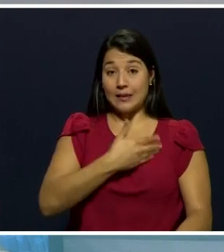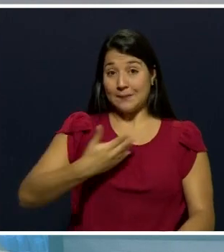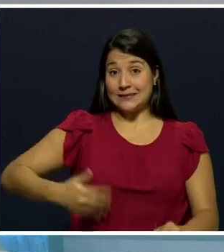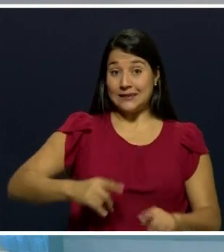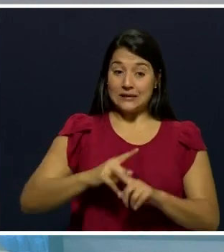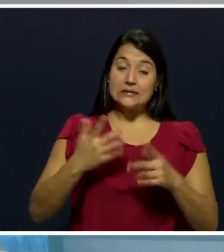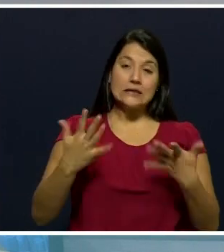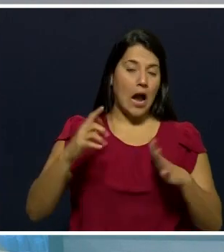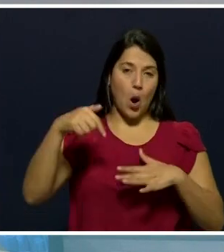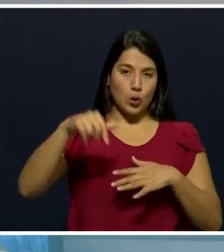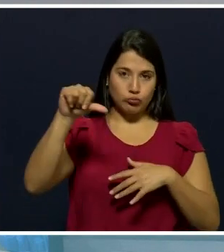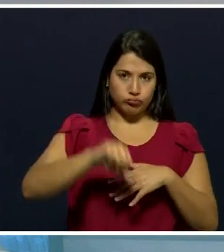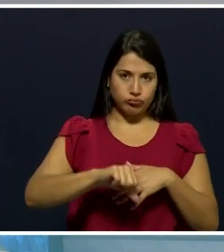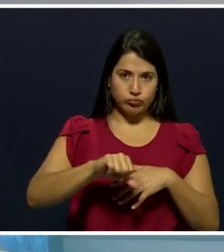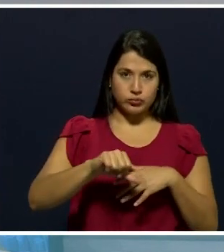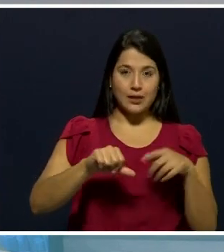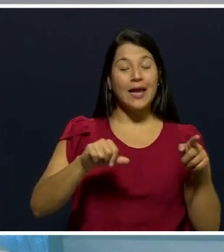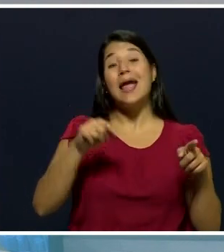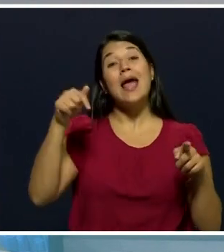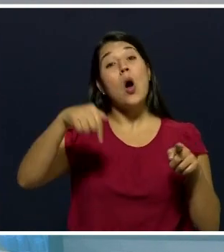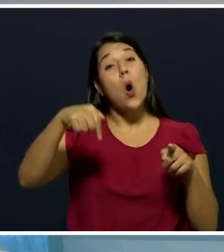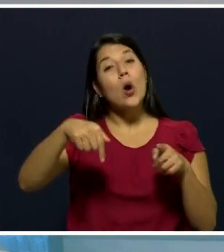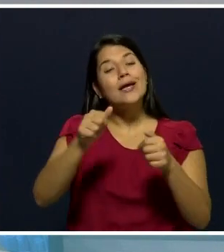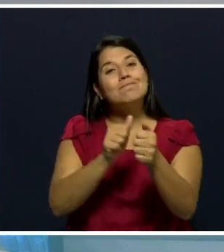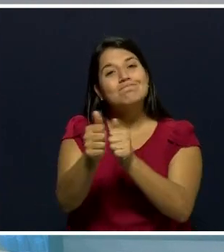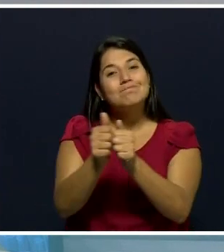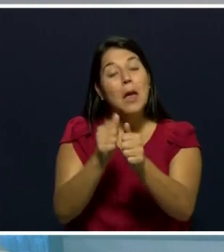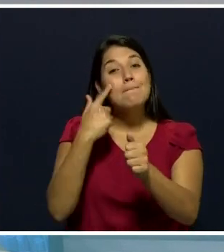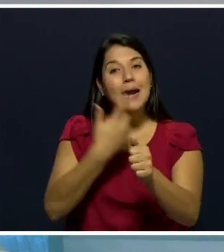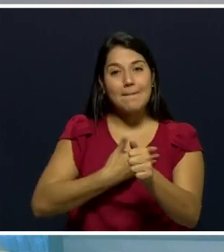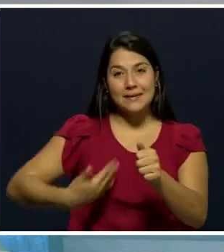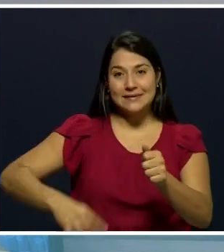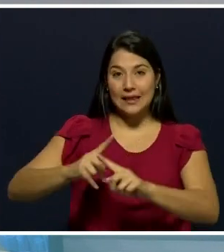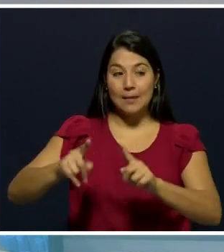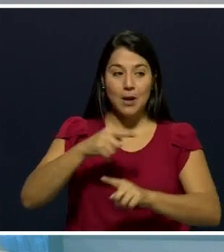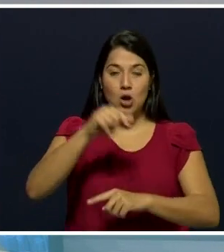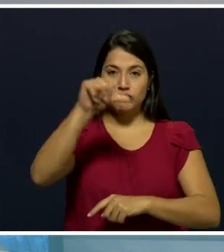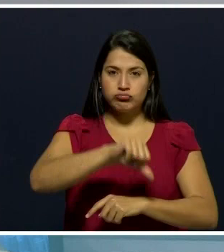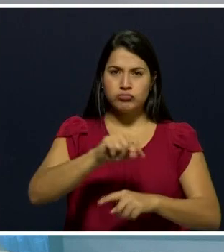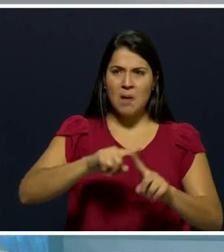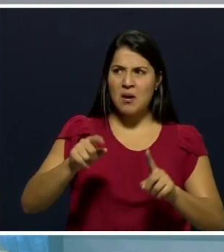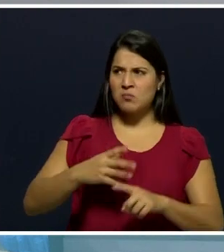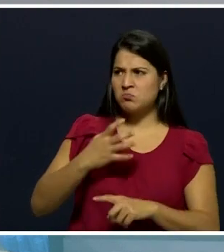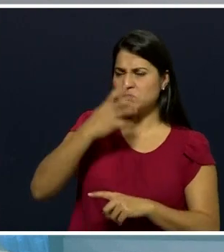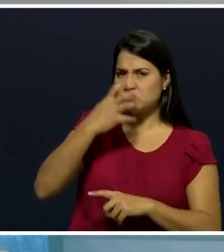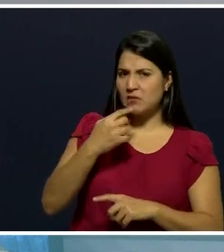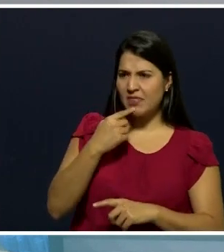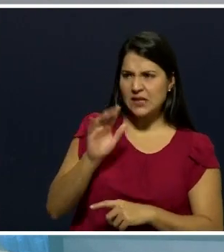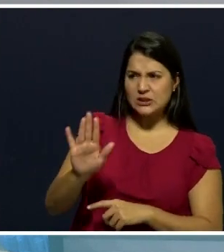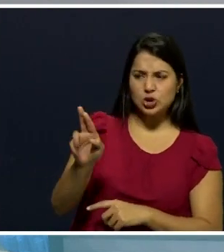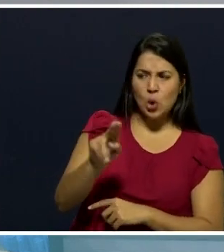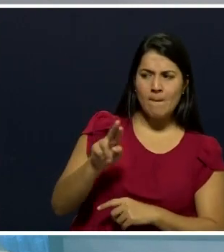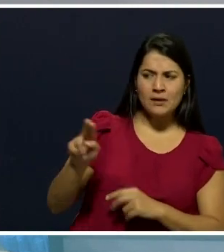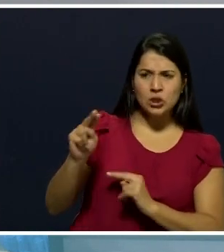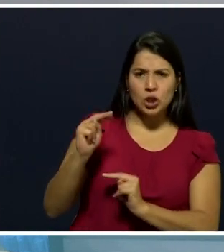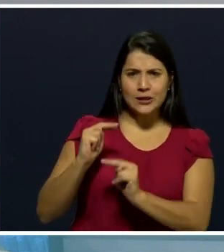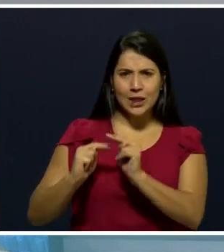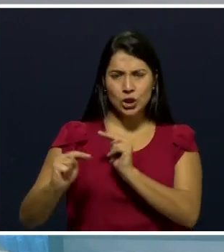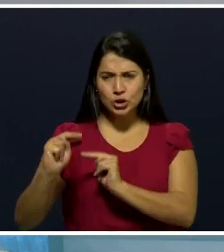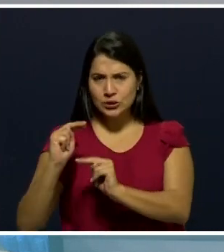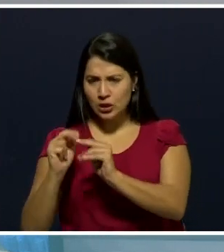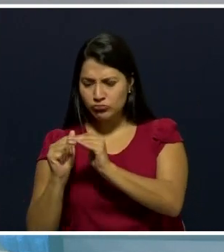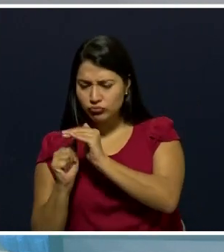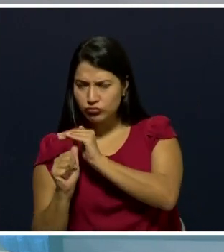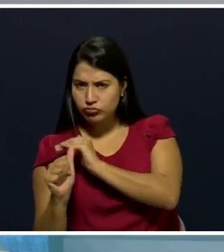ofuscado. Acusó a sus compañeros de fracción de negociar bajo la mesa y aseguró que la unidad